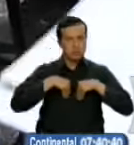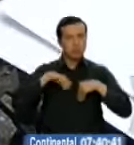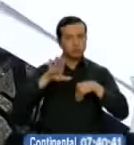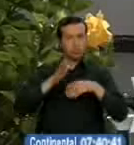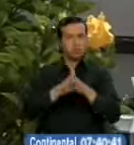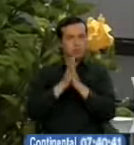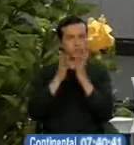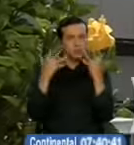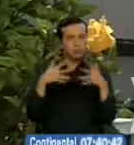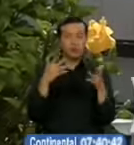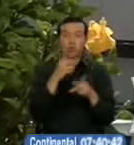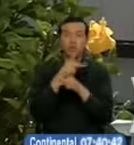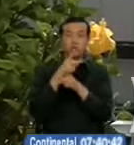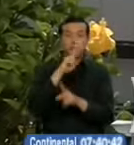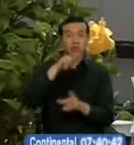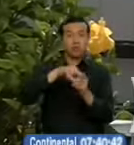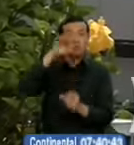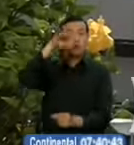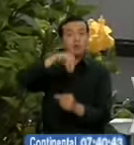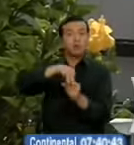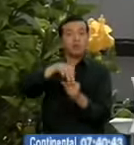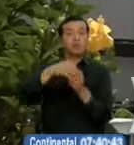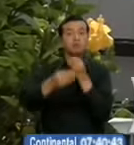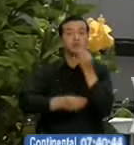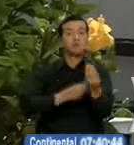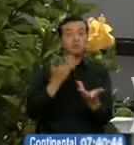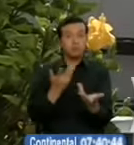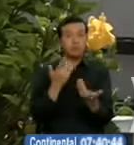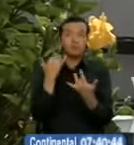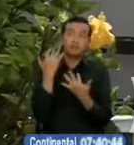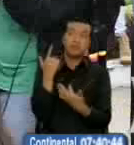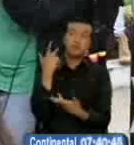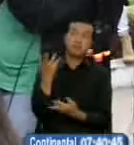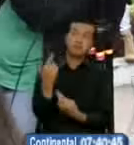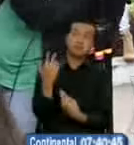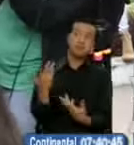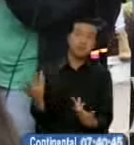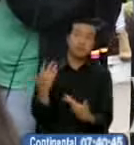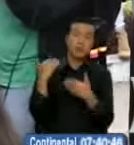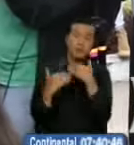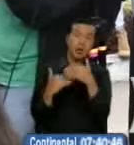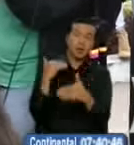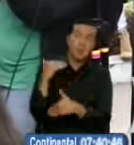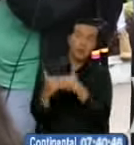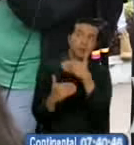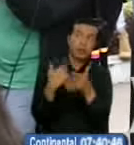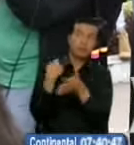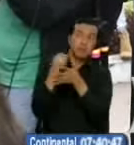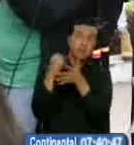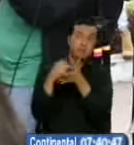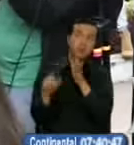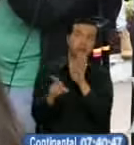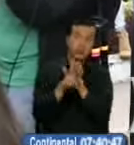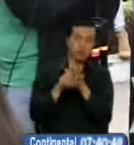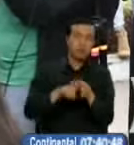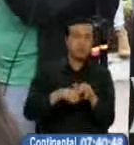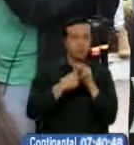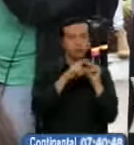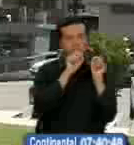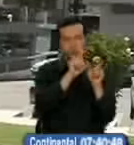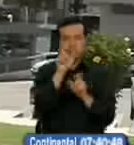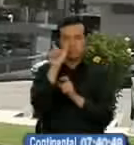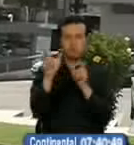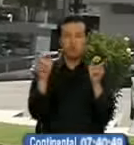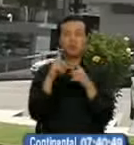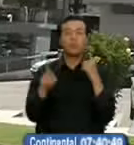pedido. En el Consejo Nacional Electoral, mientras tanto, se encuentran también a la espera de que se cumplan las formalidades de ley para dar paso a la consulta popular